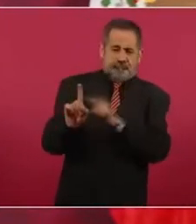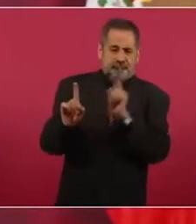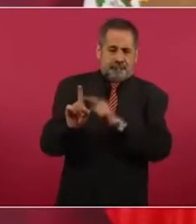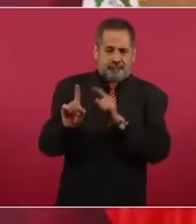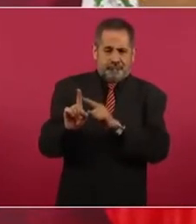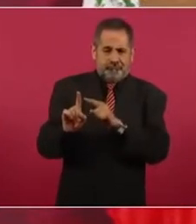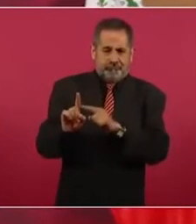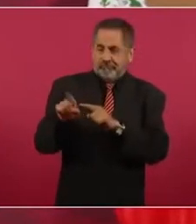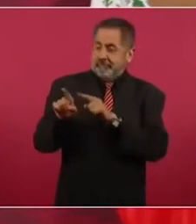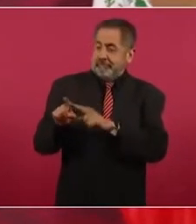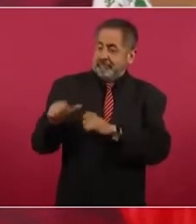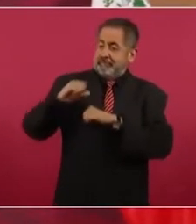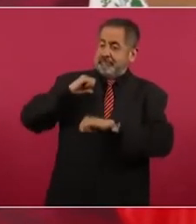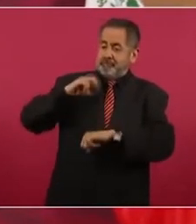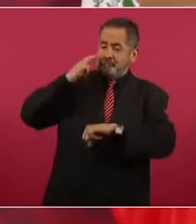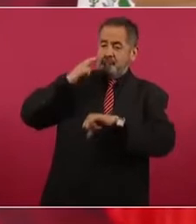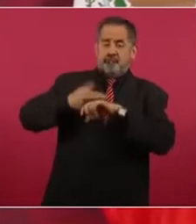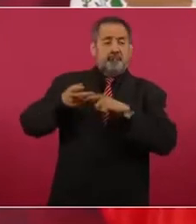el encargado